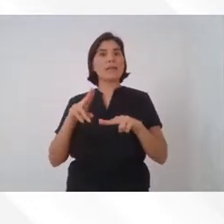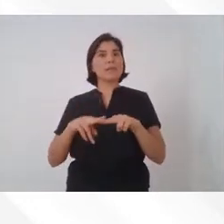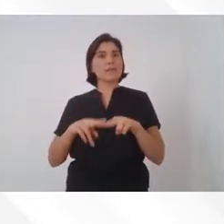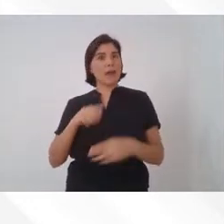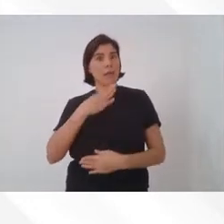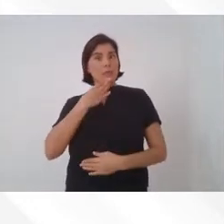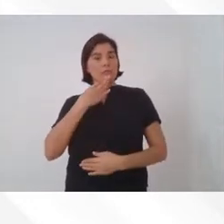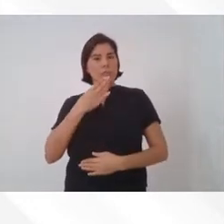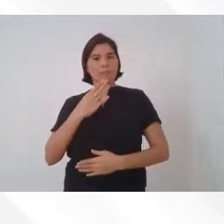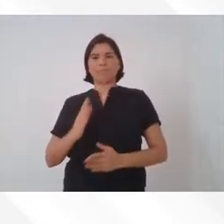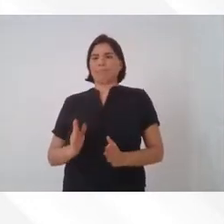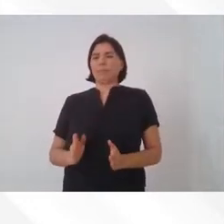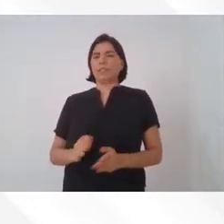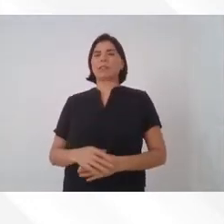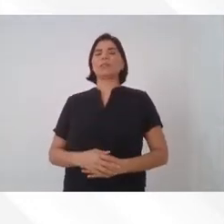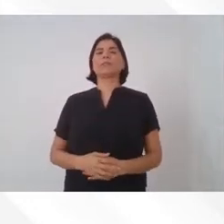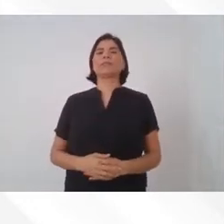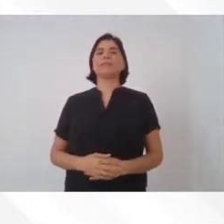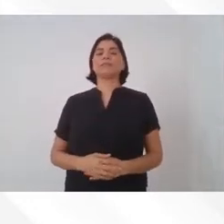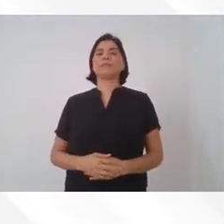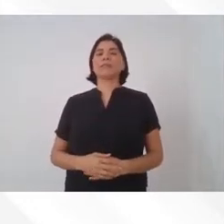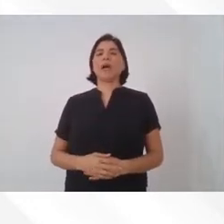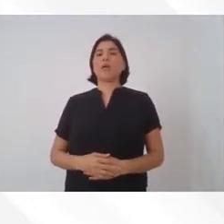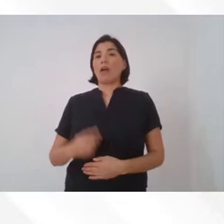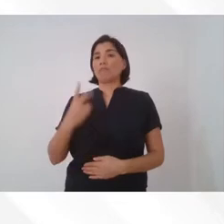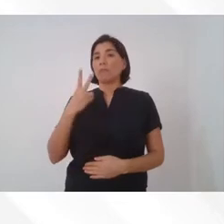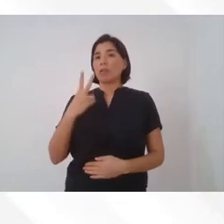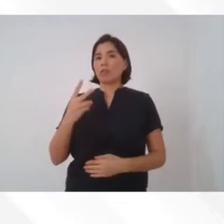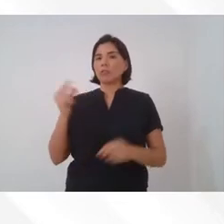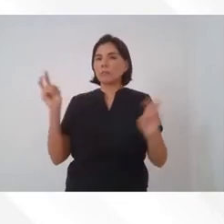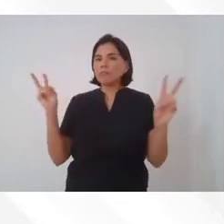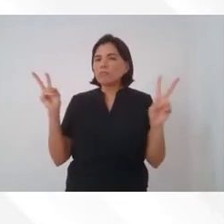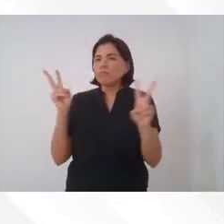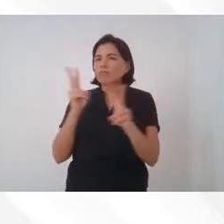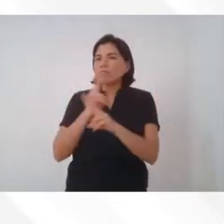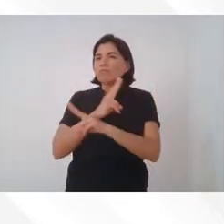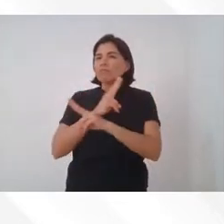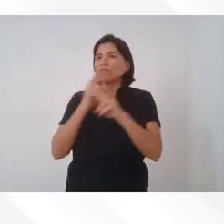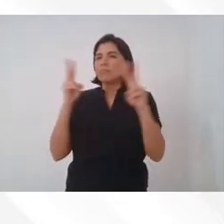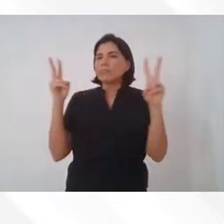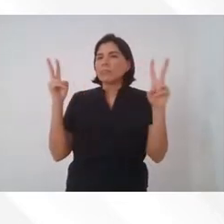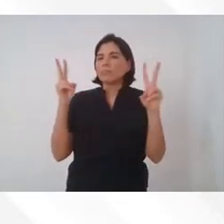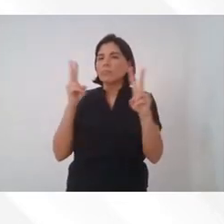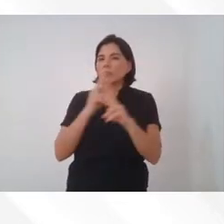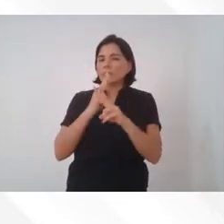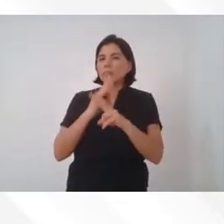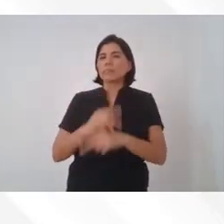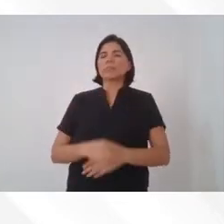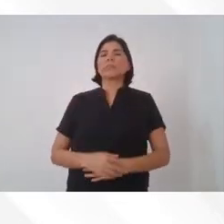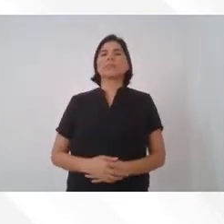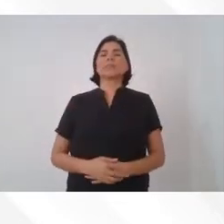hacer las dos respiraciones profundas. Respiramos por la nariz profundamente.